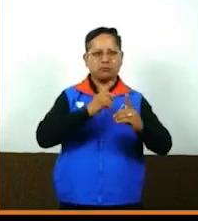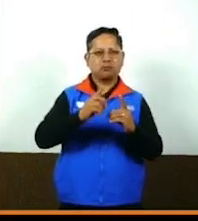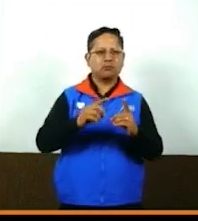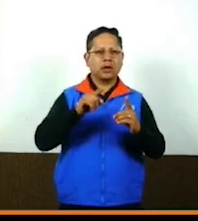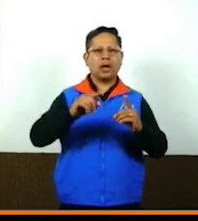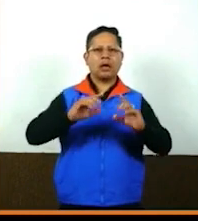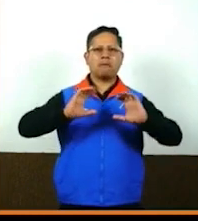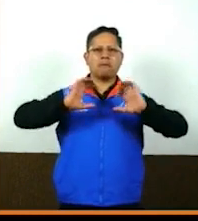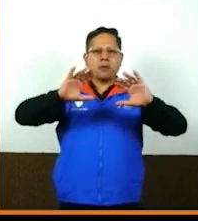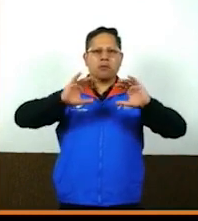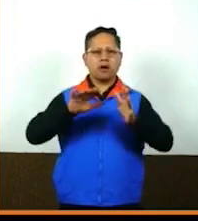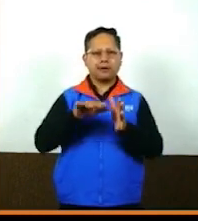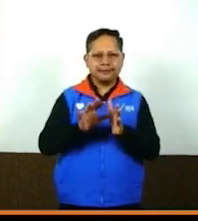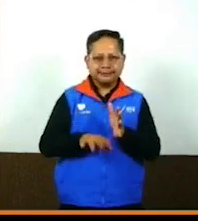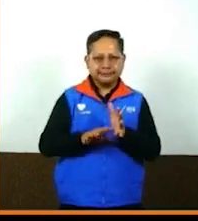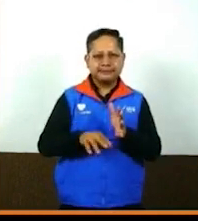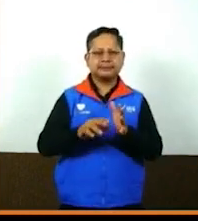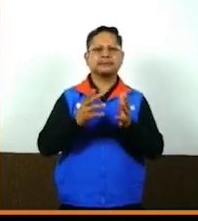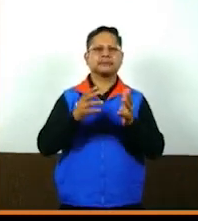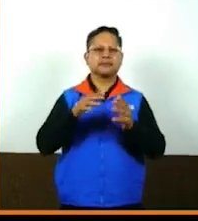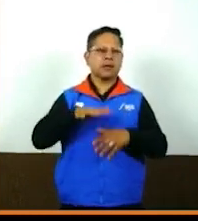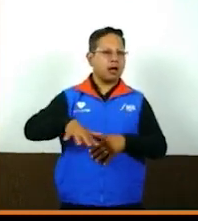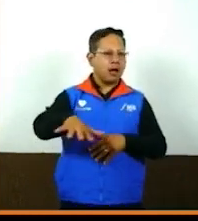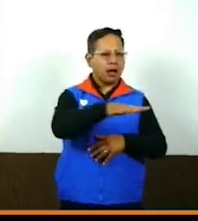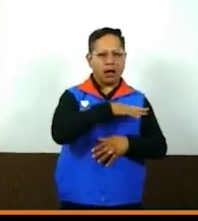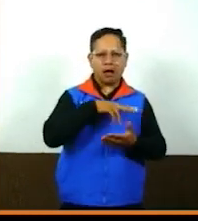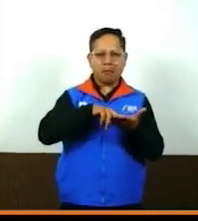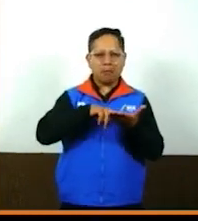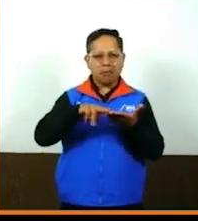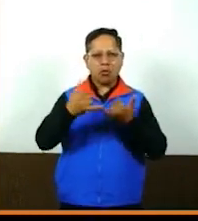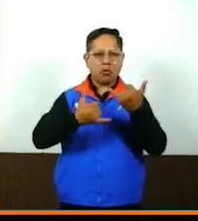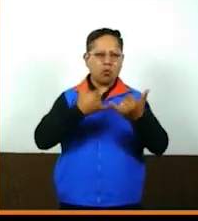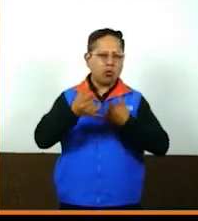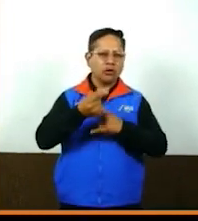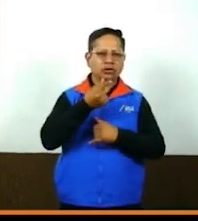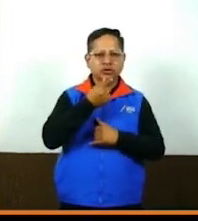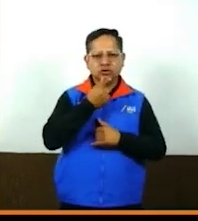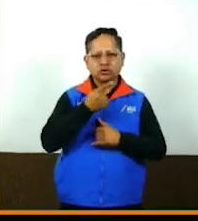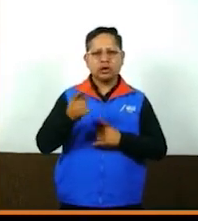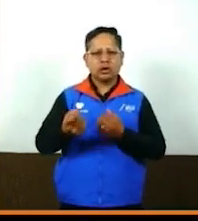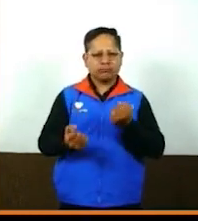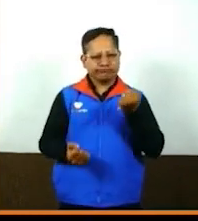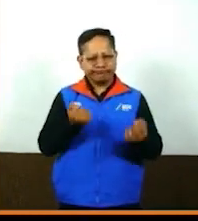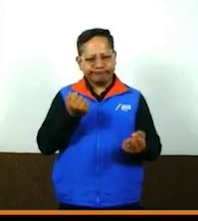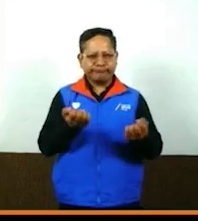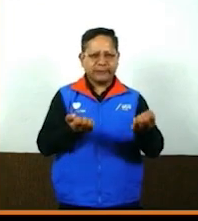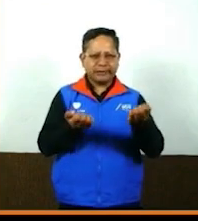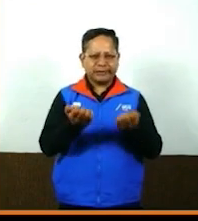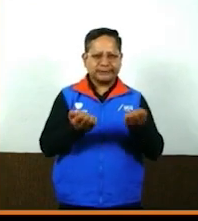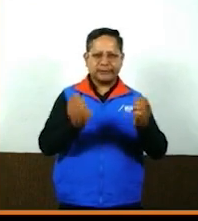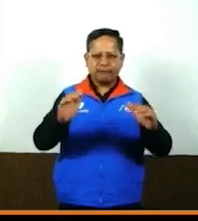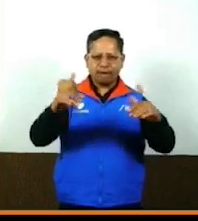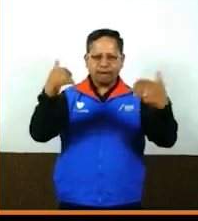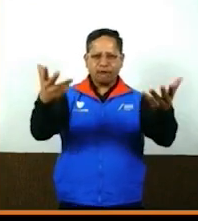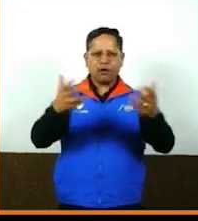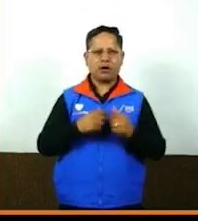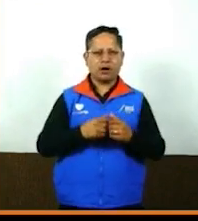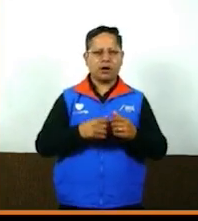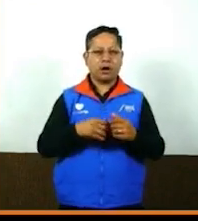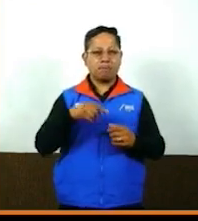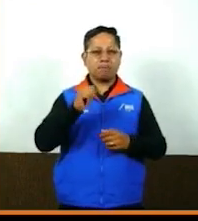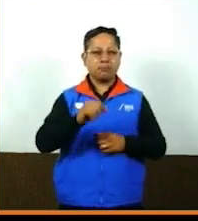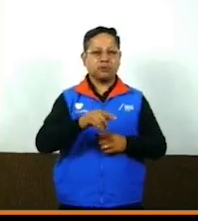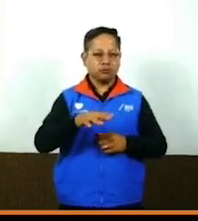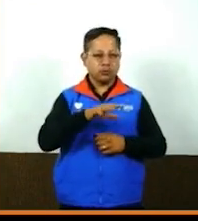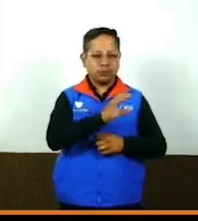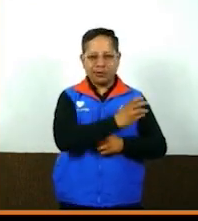de voleibol, de básquetbol, áreas verdes, juegos infantiles, gimnasio al aire libre y una cancha de fútbol que cumple con las